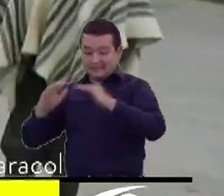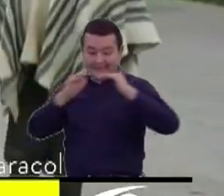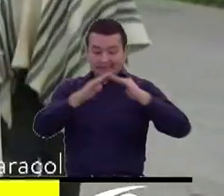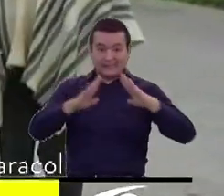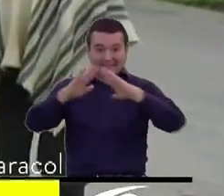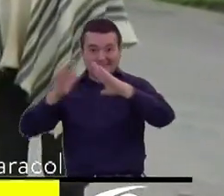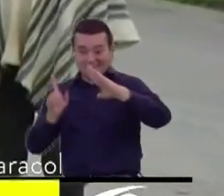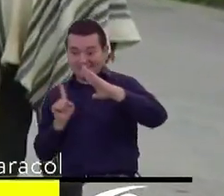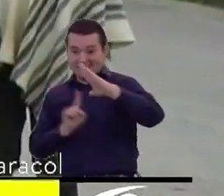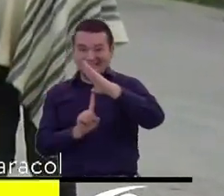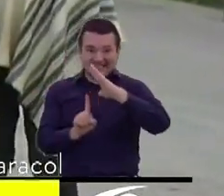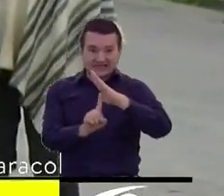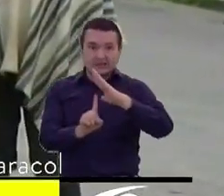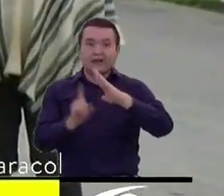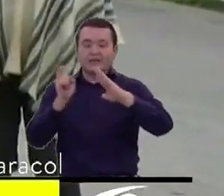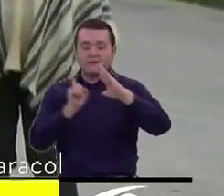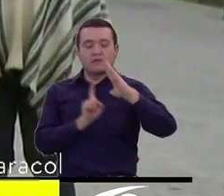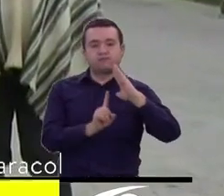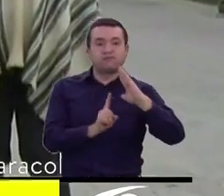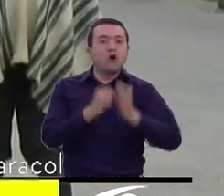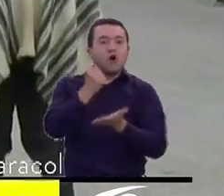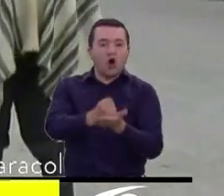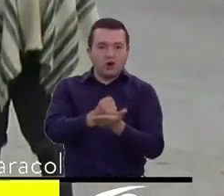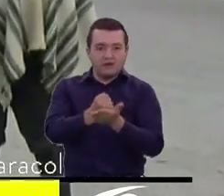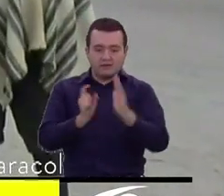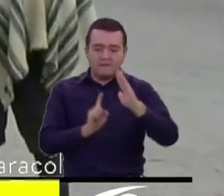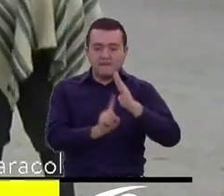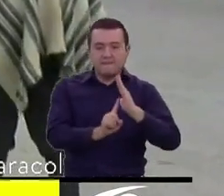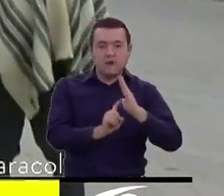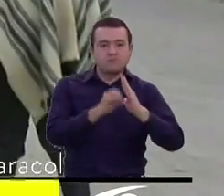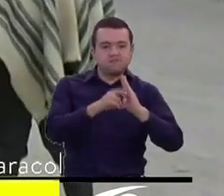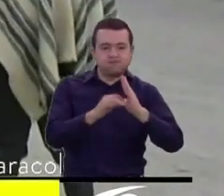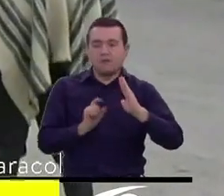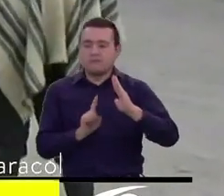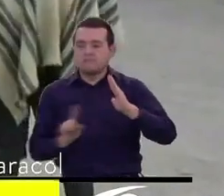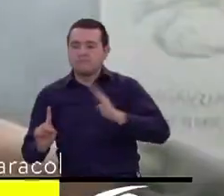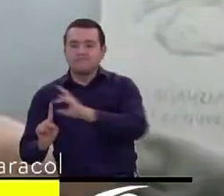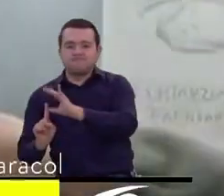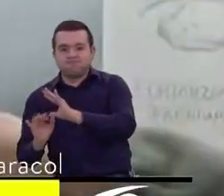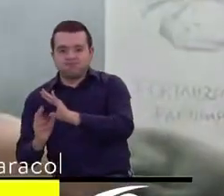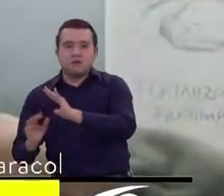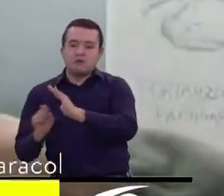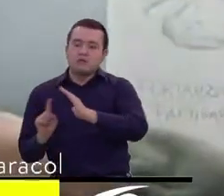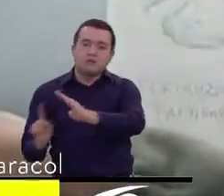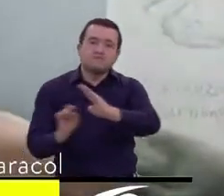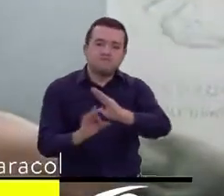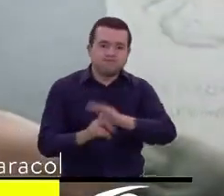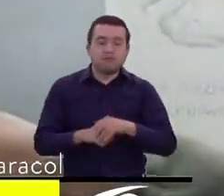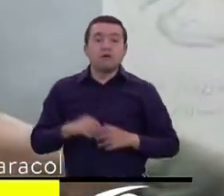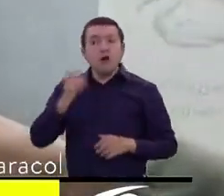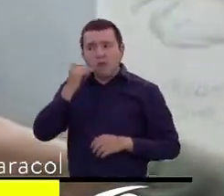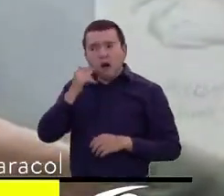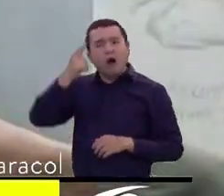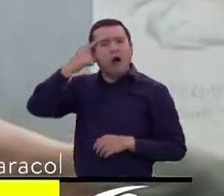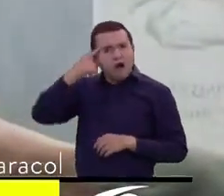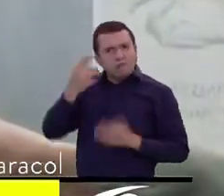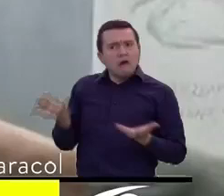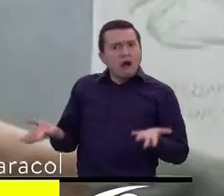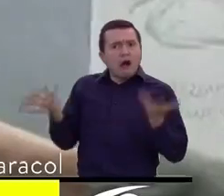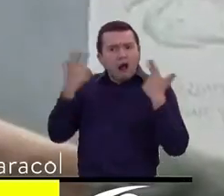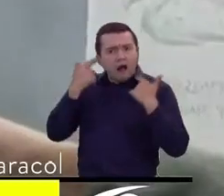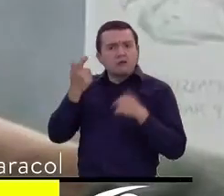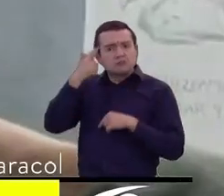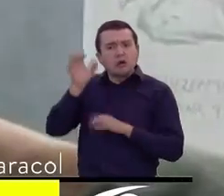por donde los viajeros deben cruzar obligatoriamente. Muy bueno, sí había escuchado que el eucalipto funcionaba